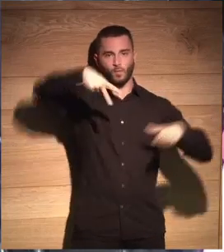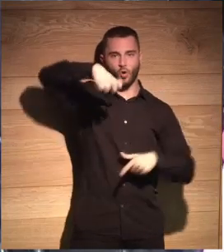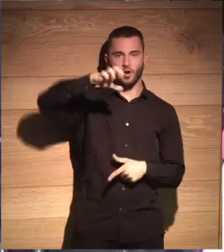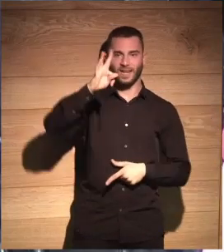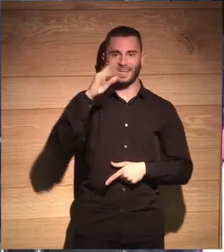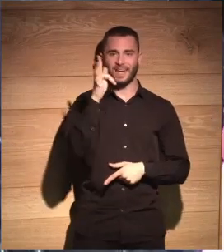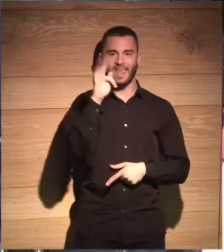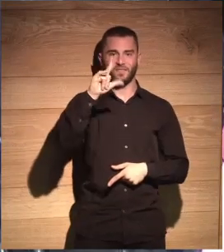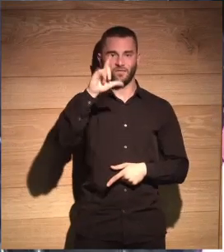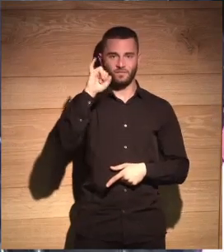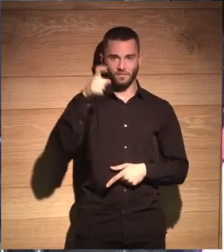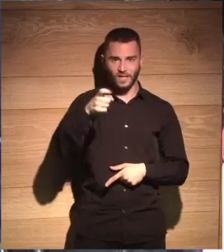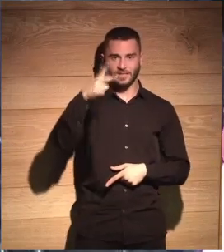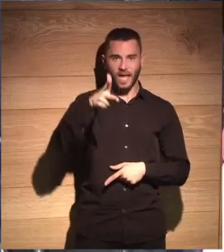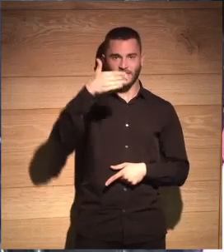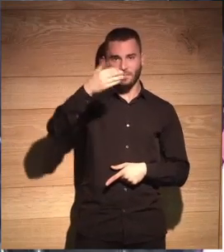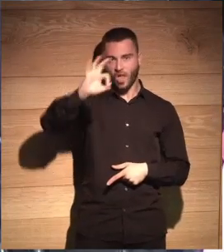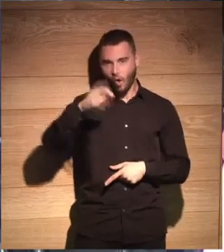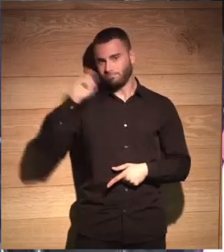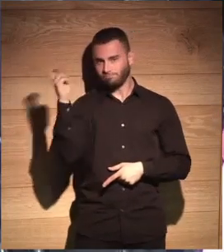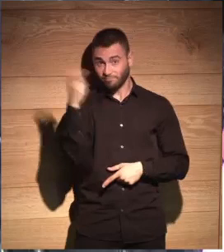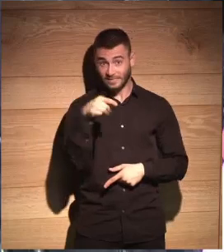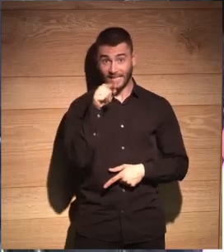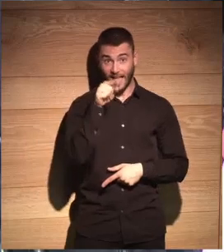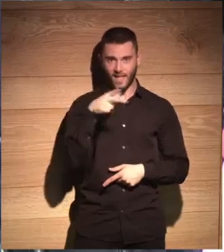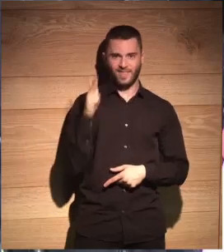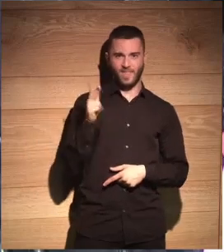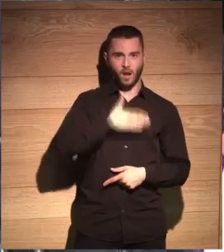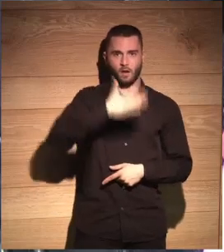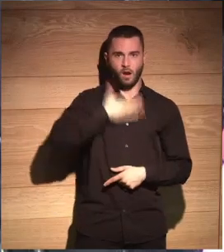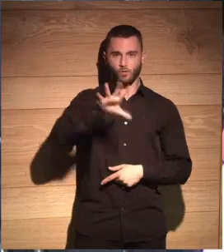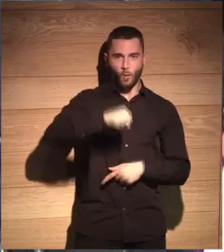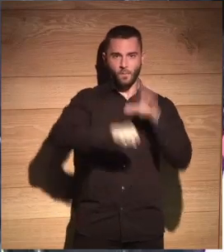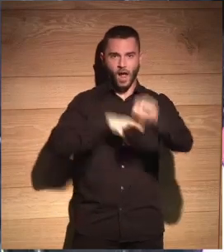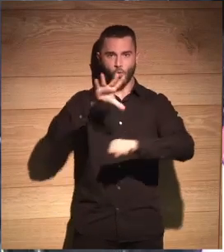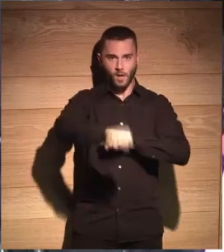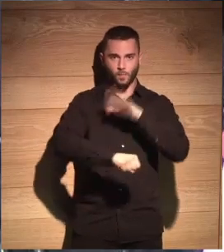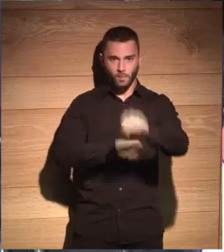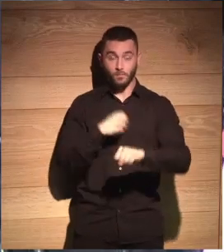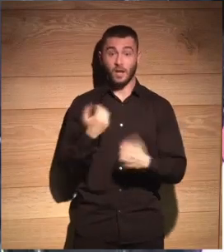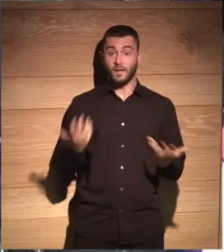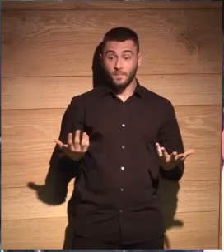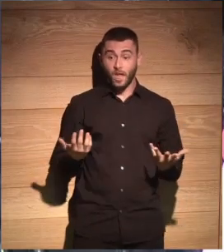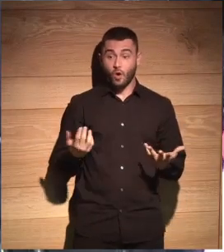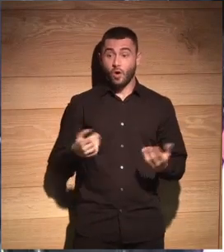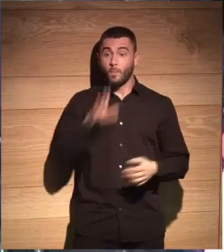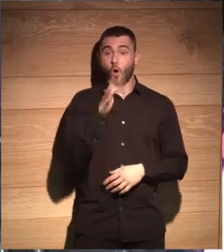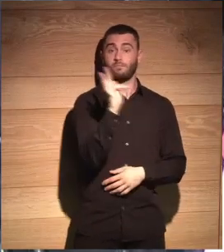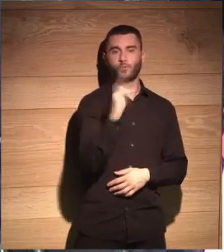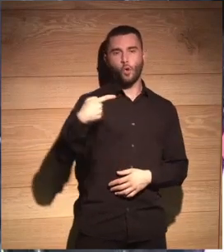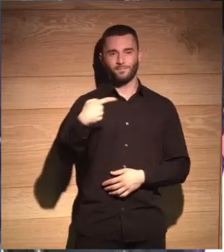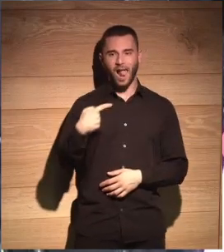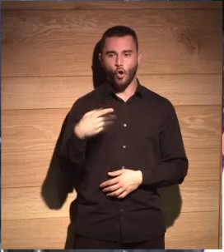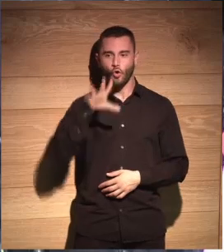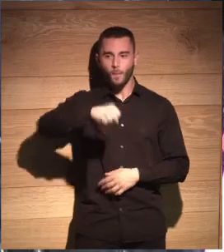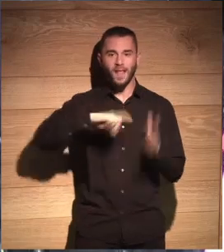etcétera, HBO, etcétera, pues ves que ahí empiezan a comprar derechos de todo, y no todo lo que compran, no por bueno o malo, sino